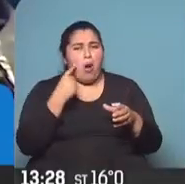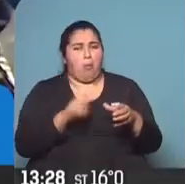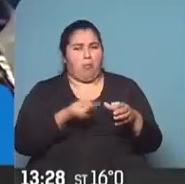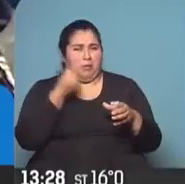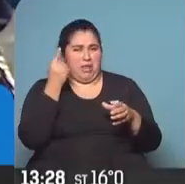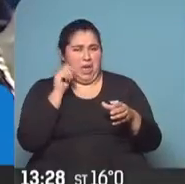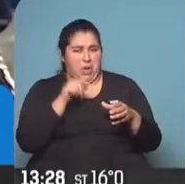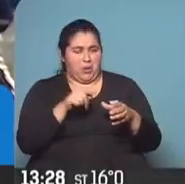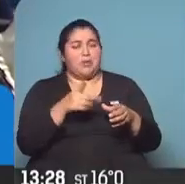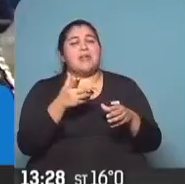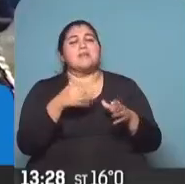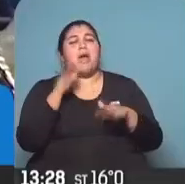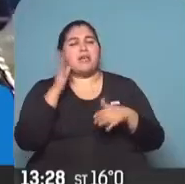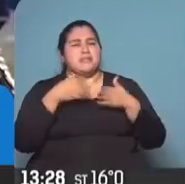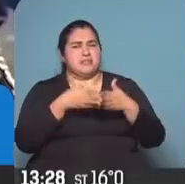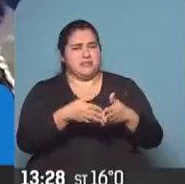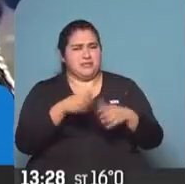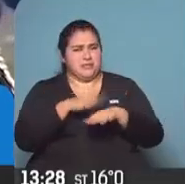es la verdad